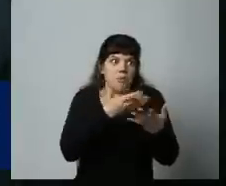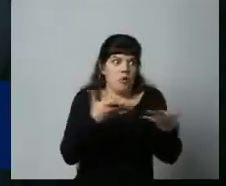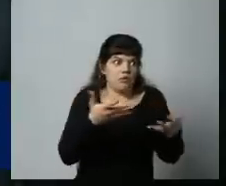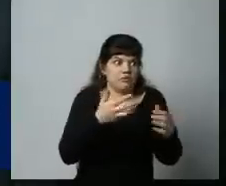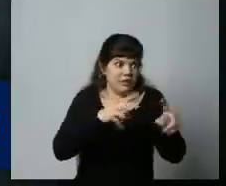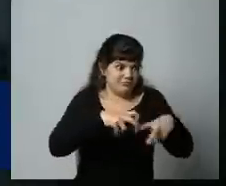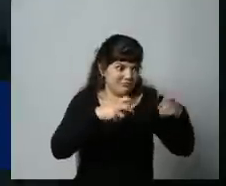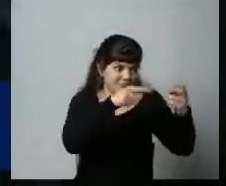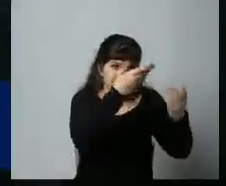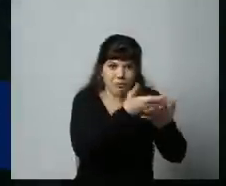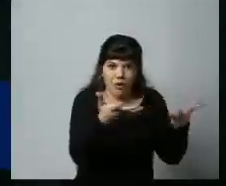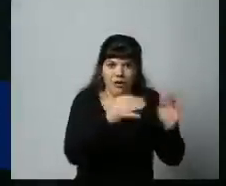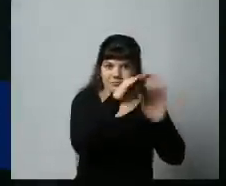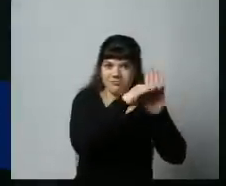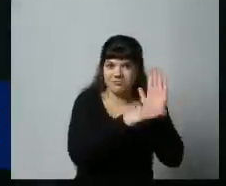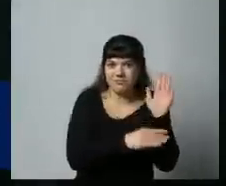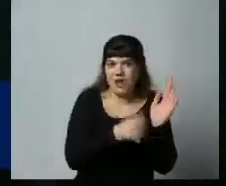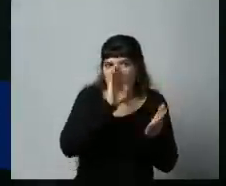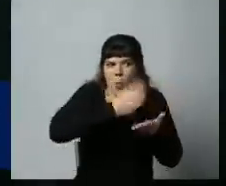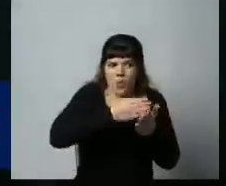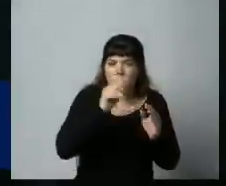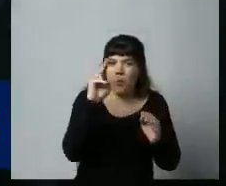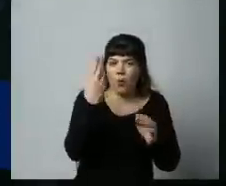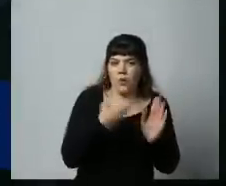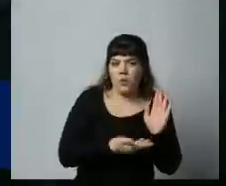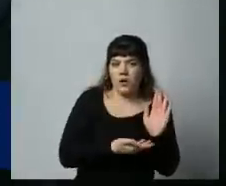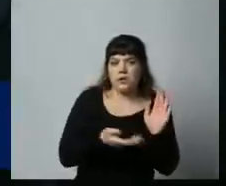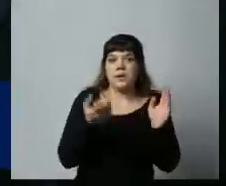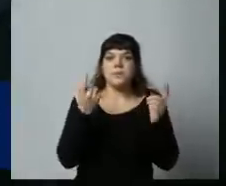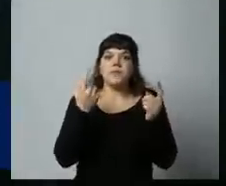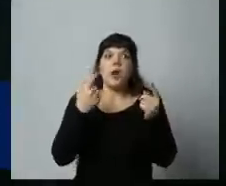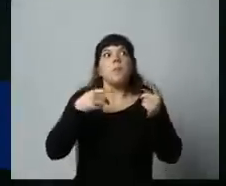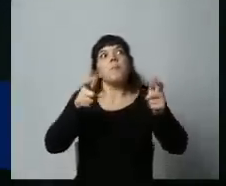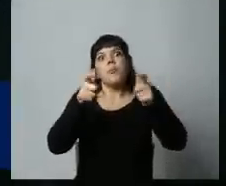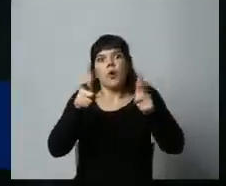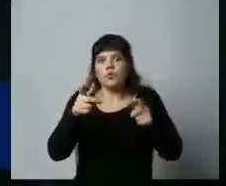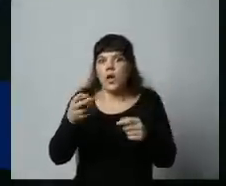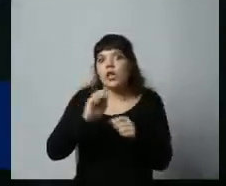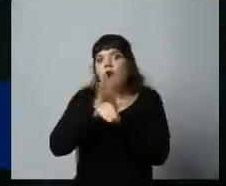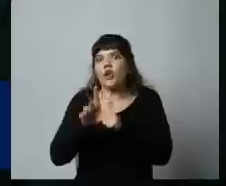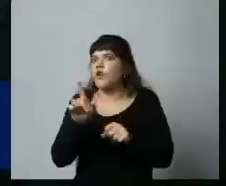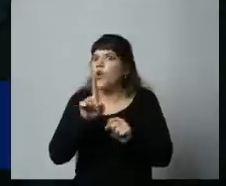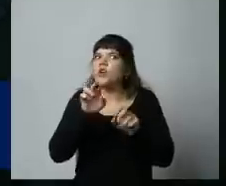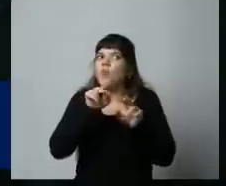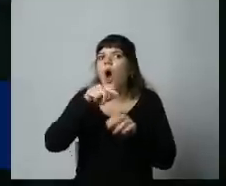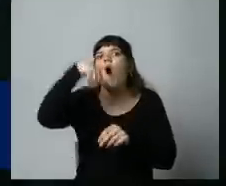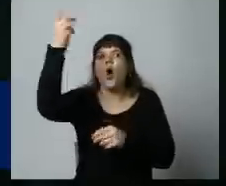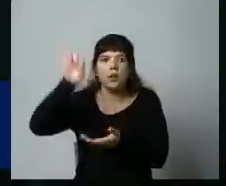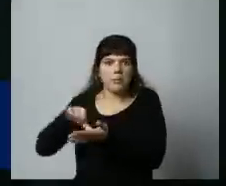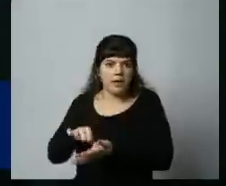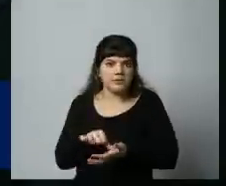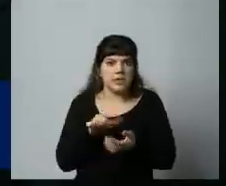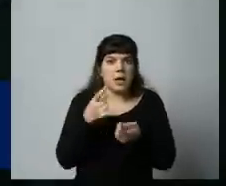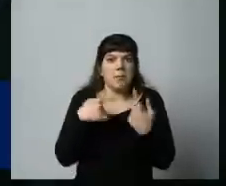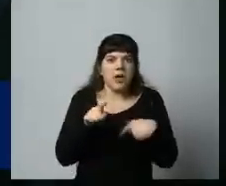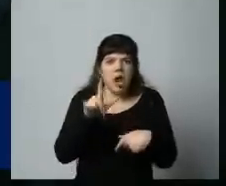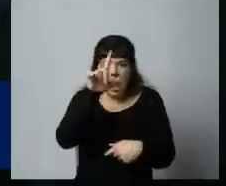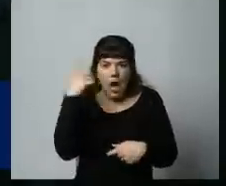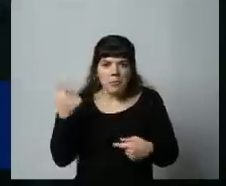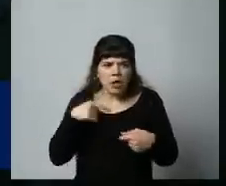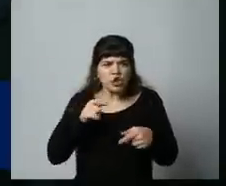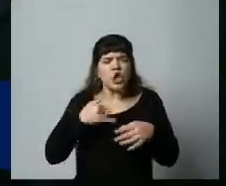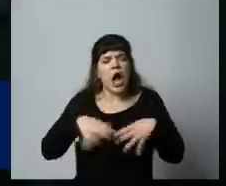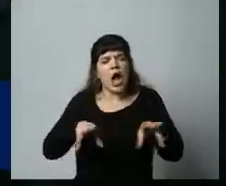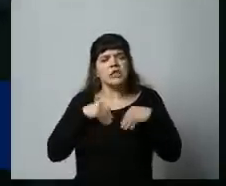pudo acceder a crédito no tuvo por suerte las consecuencias sanitarias que tu otros países y sin embargo el presidente ASUME que el